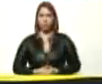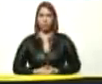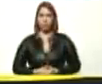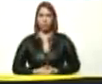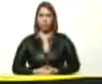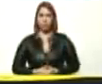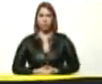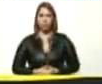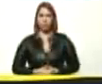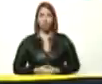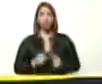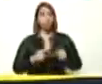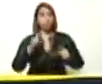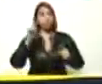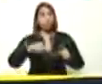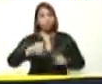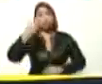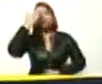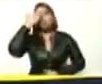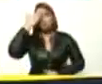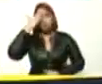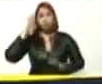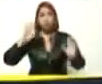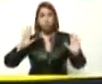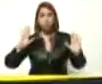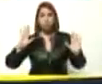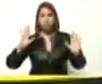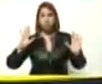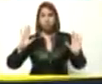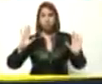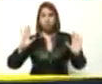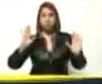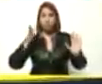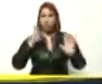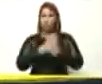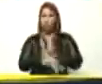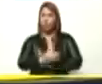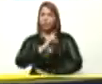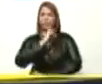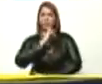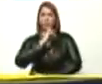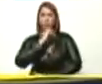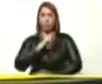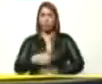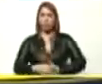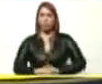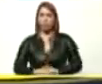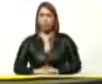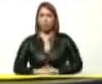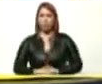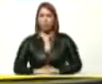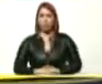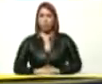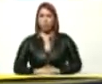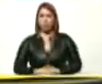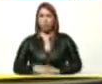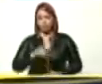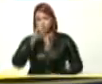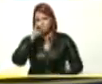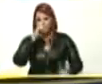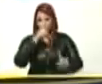pero también, sabemos, de las dificultades, objetivas,